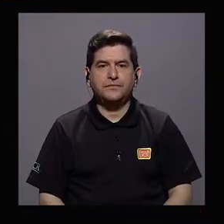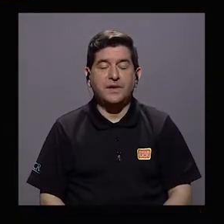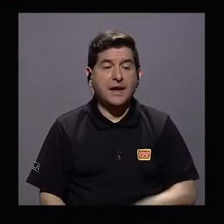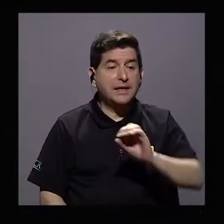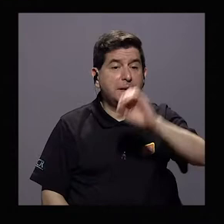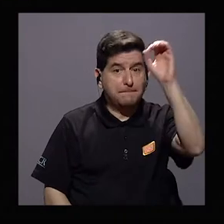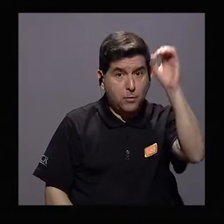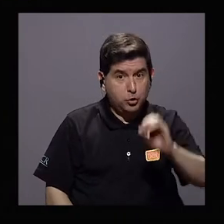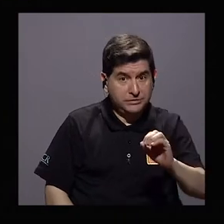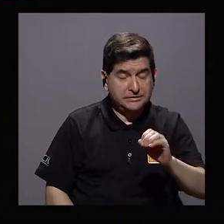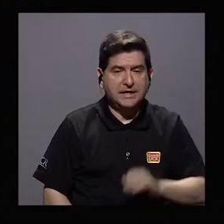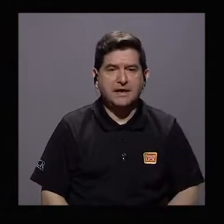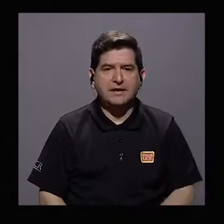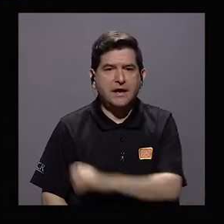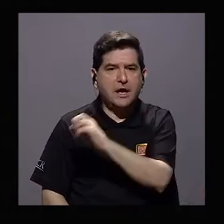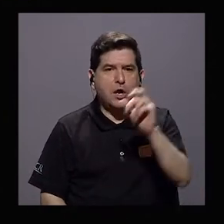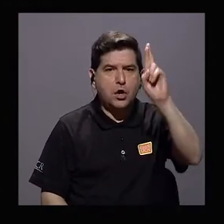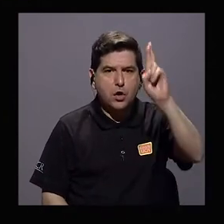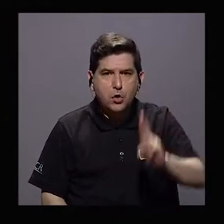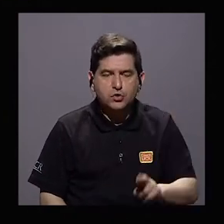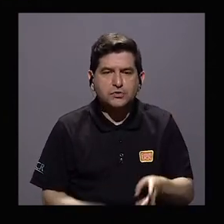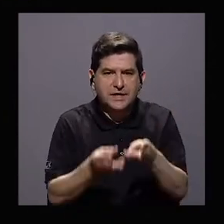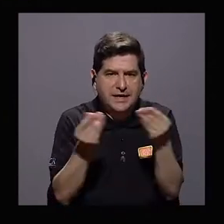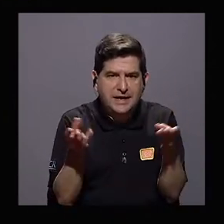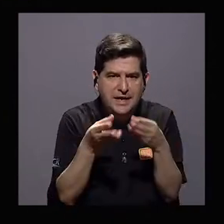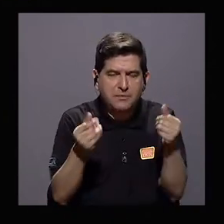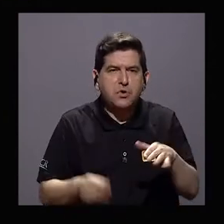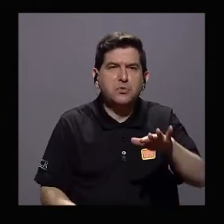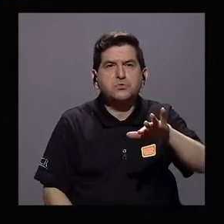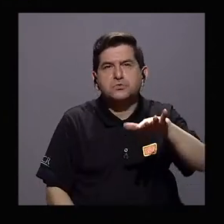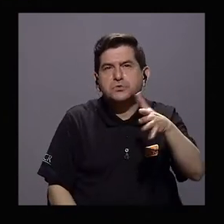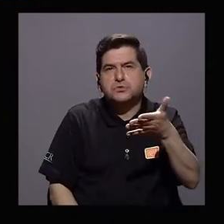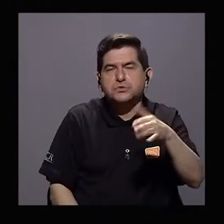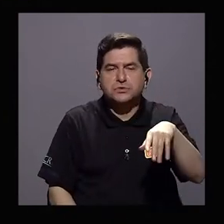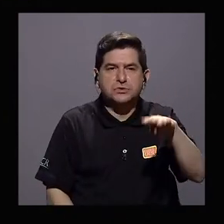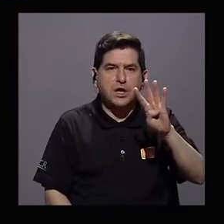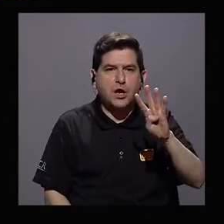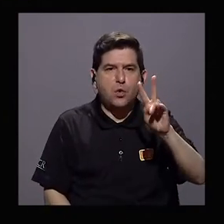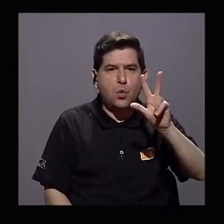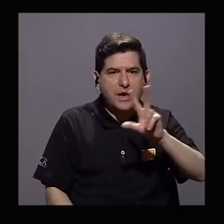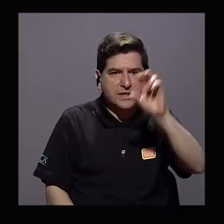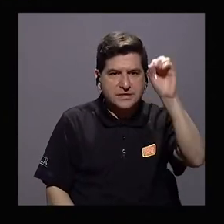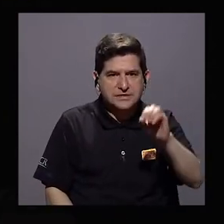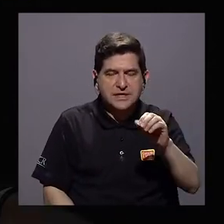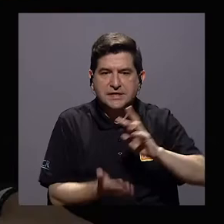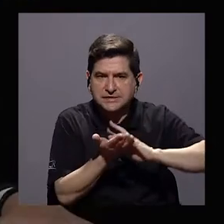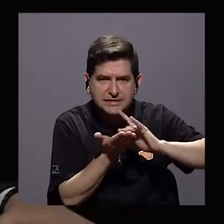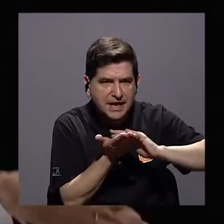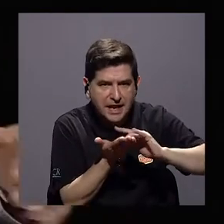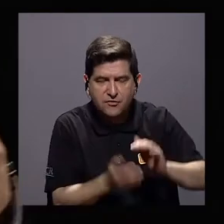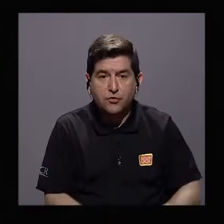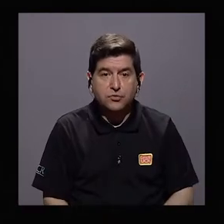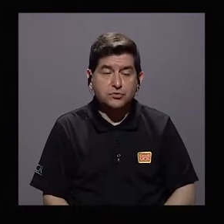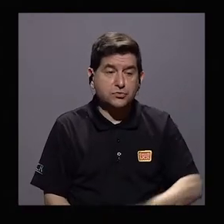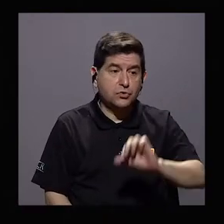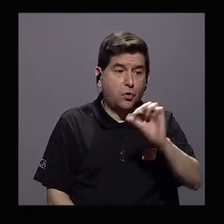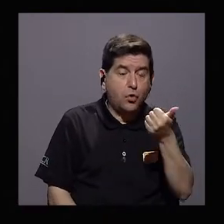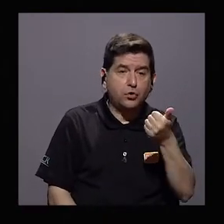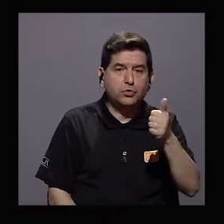nivel de porcentajes. Costa Rica está produciendo más o menos un 43% del arroz. El